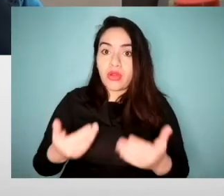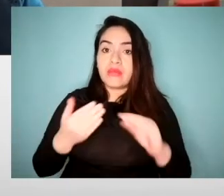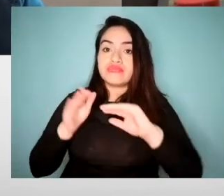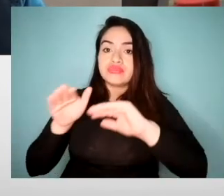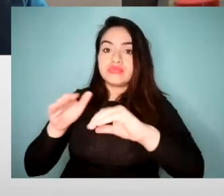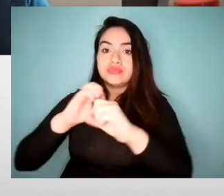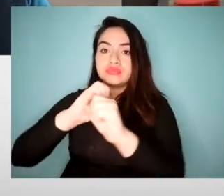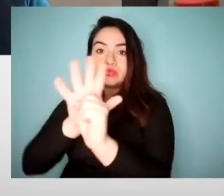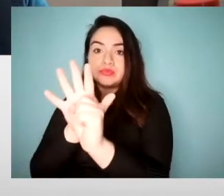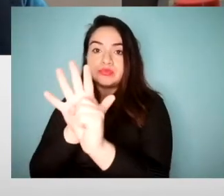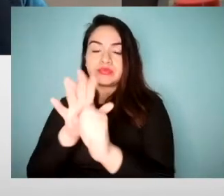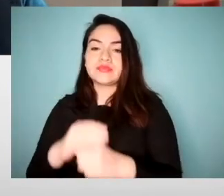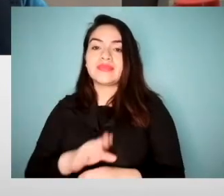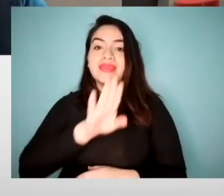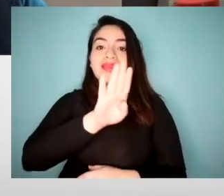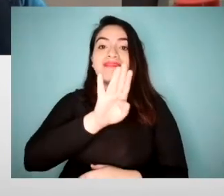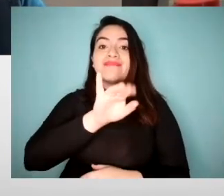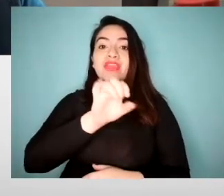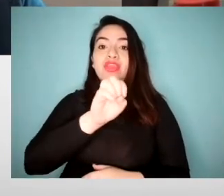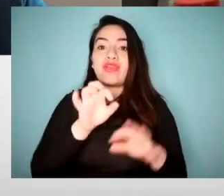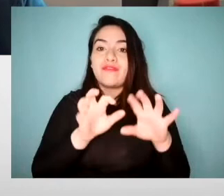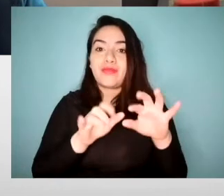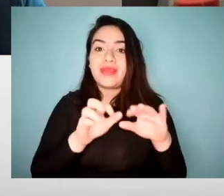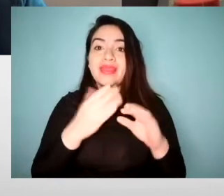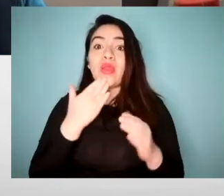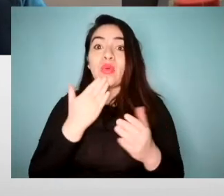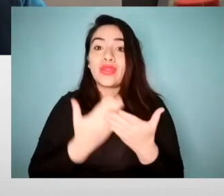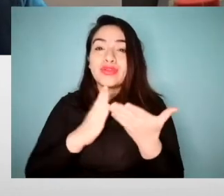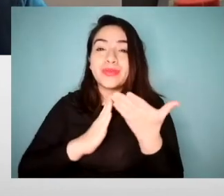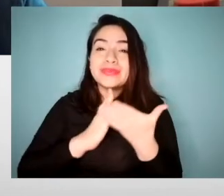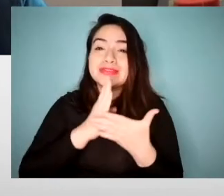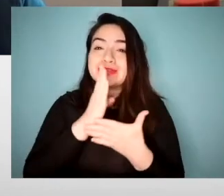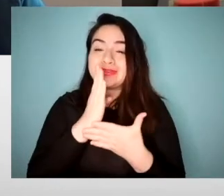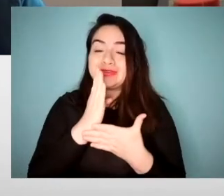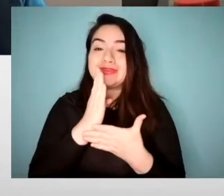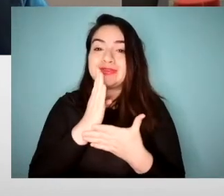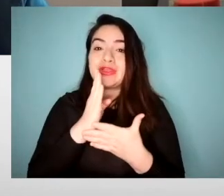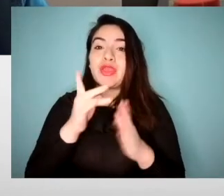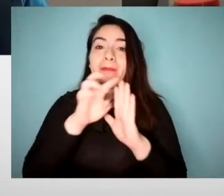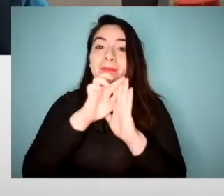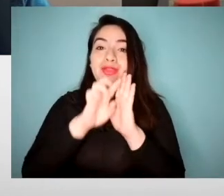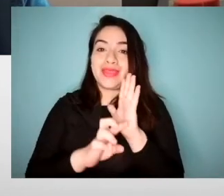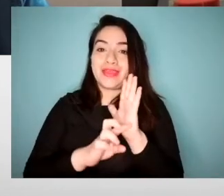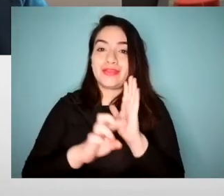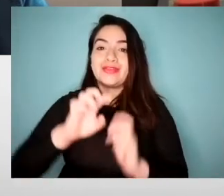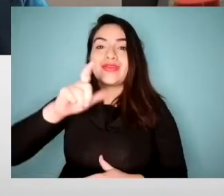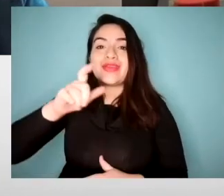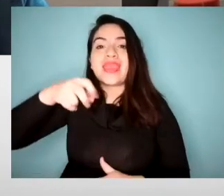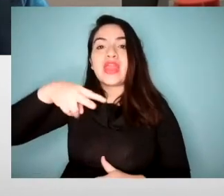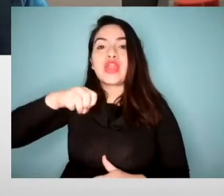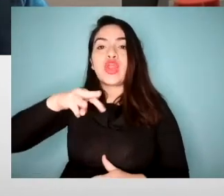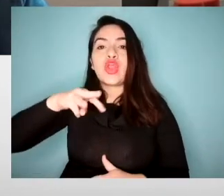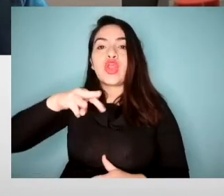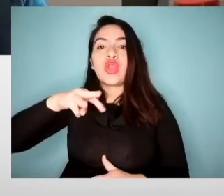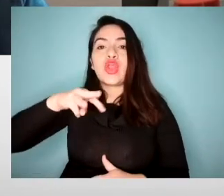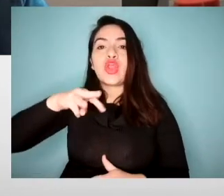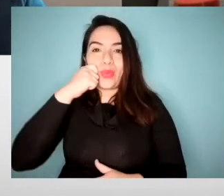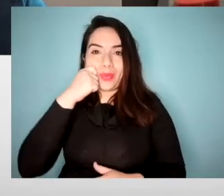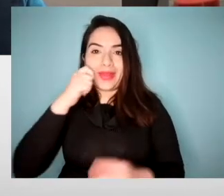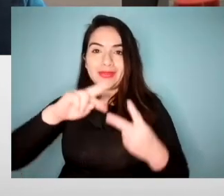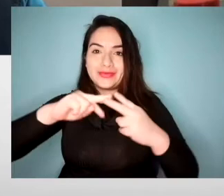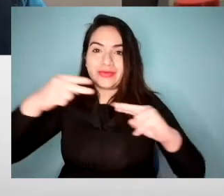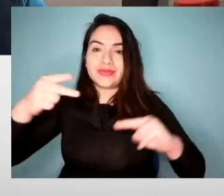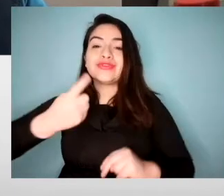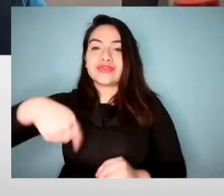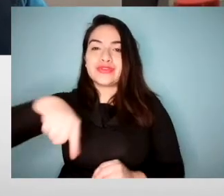Bueno, la bioinformática cuando nació ya en el proyecto Genoma Humano, se sabía que lográbamos, los bioinformáticos podíamos